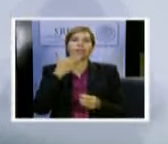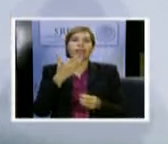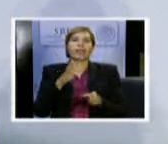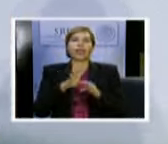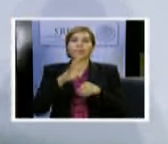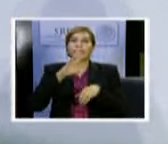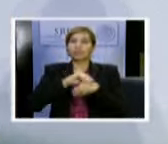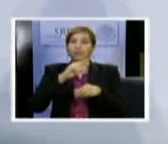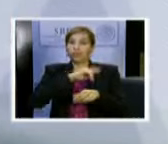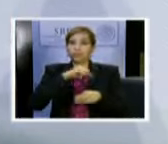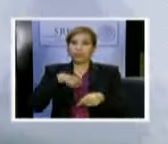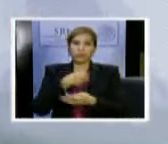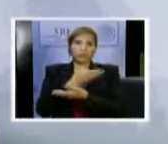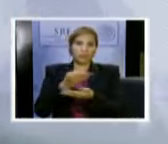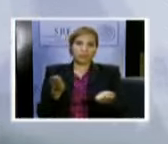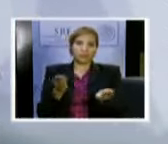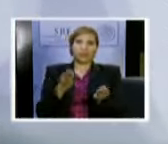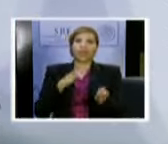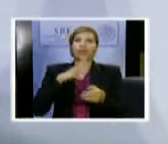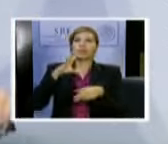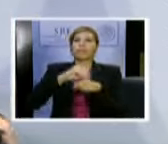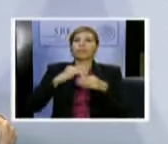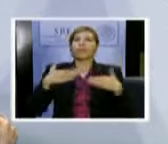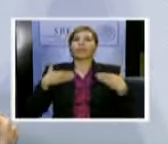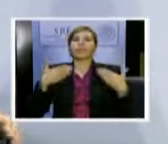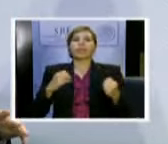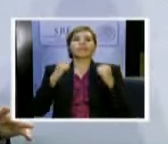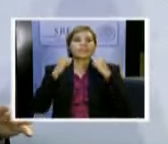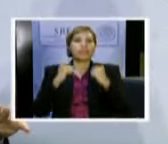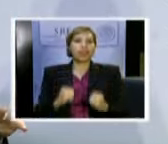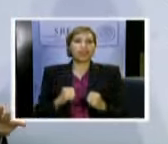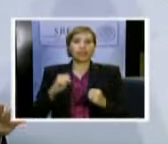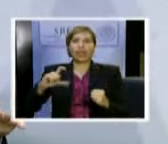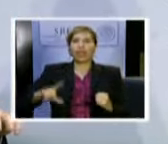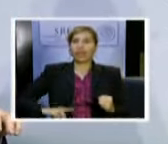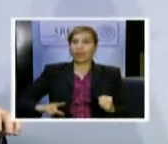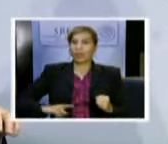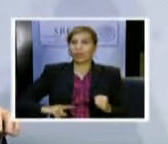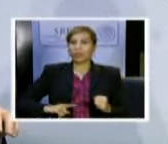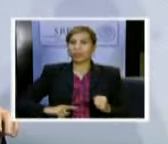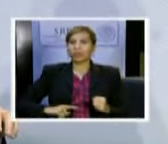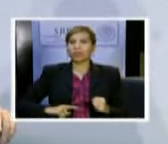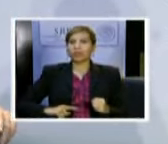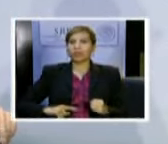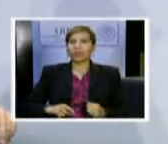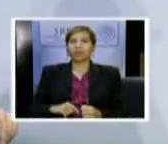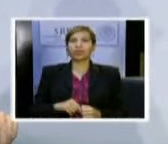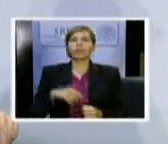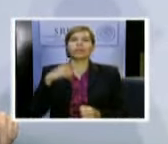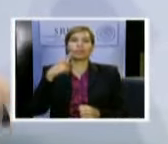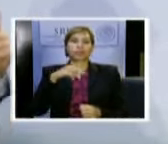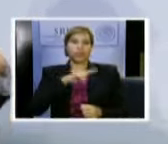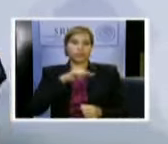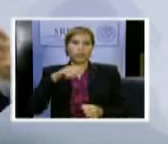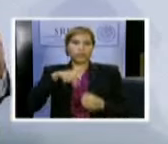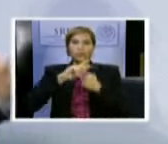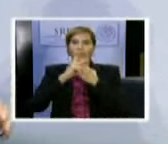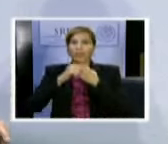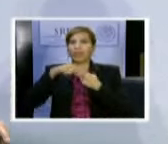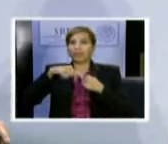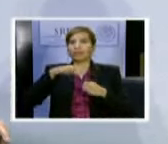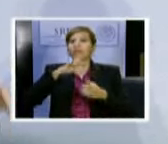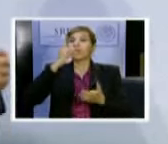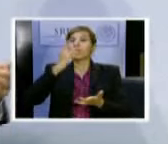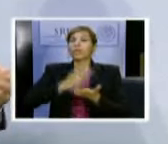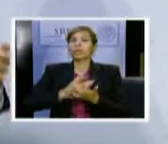consular que emitimos nosotros, teniendo toda la confianza pues en el gobierno de nuestro país, y es el único